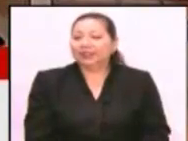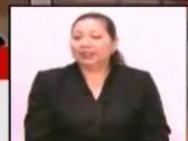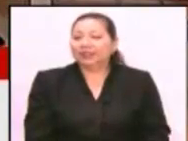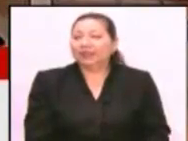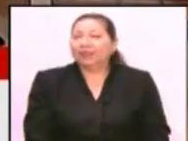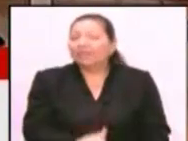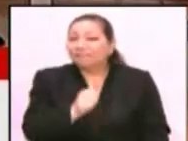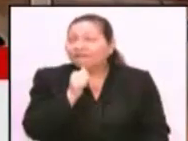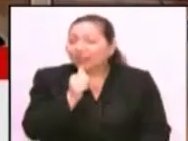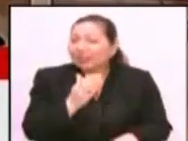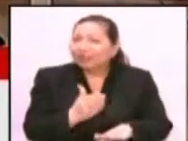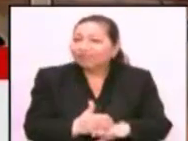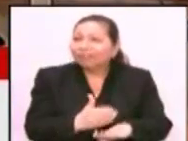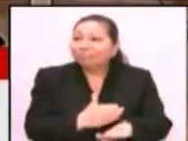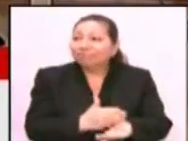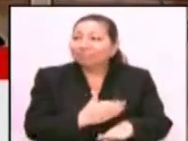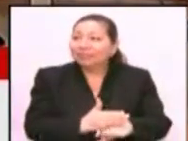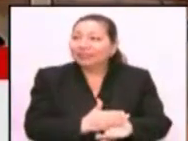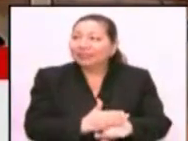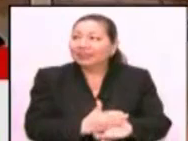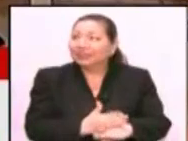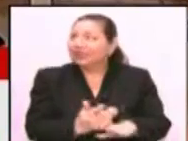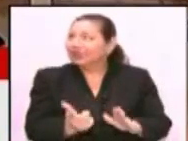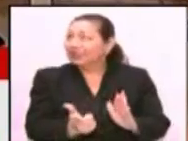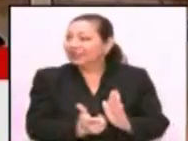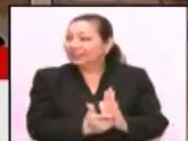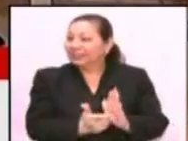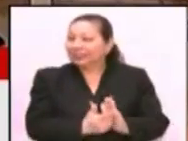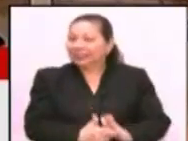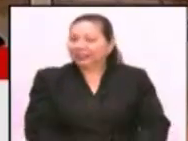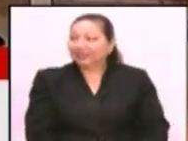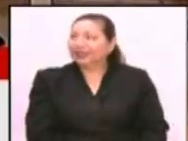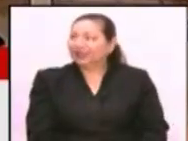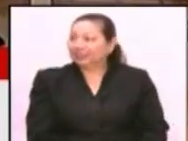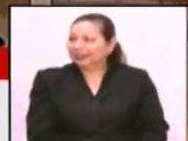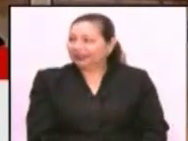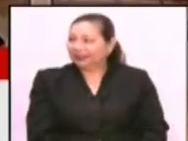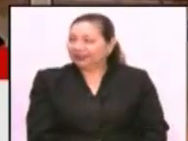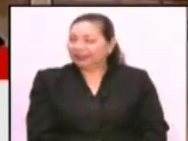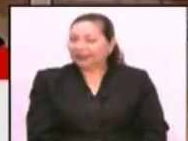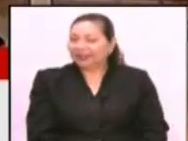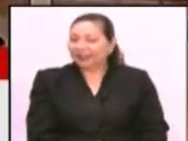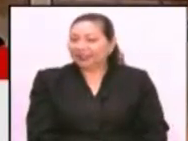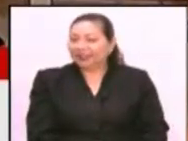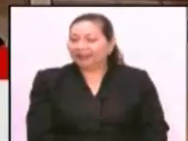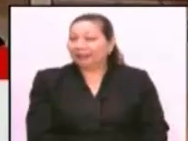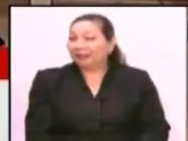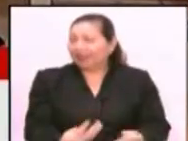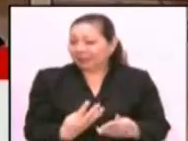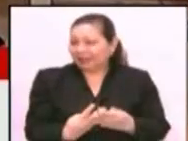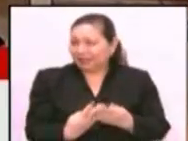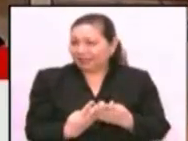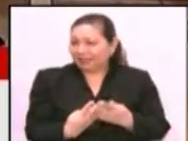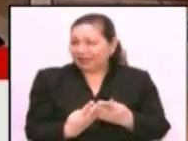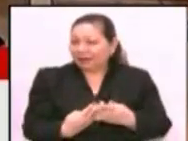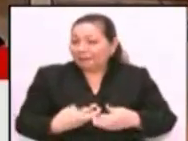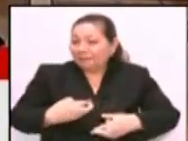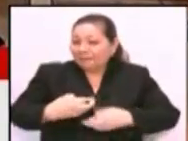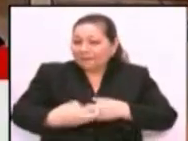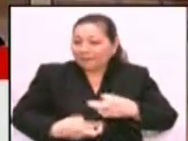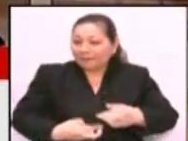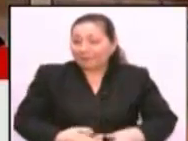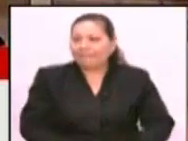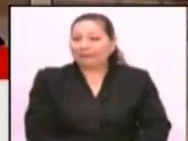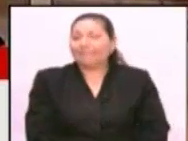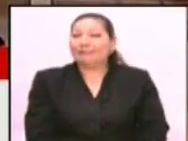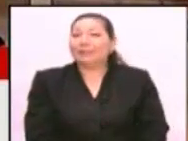nos falta un desarrollo legislativo en el tema de emprendimiento. Así como hay una norma específica de cárceles productivas, deberíamos pensar